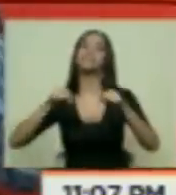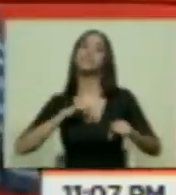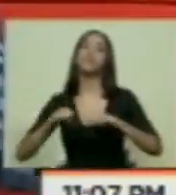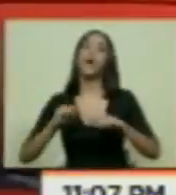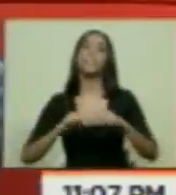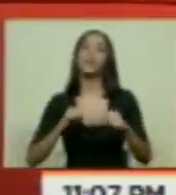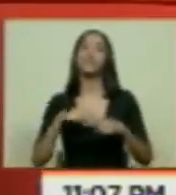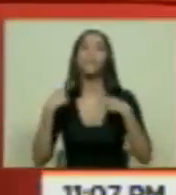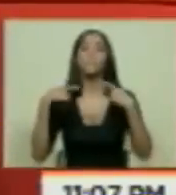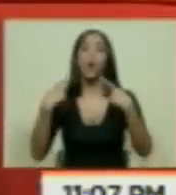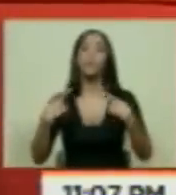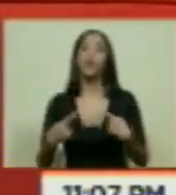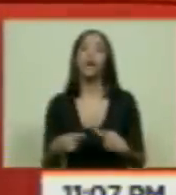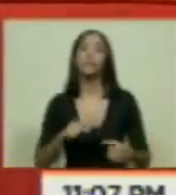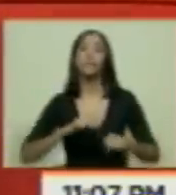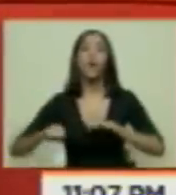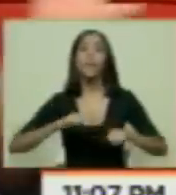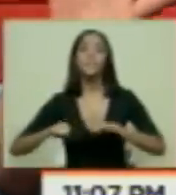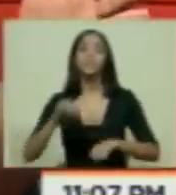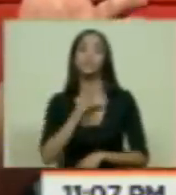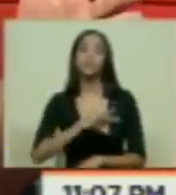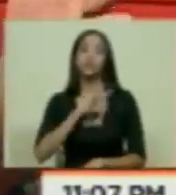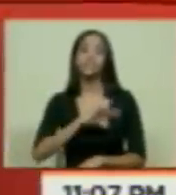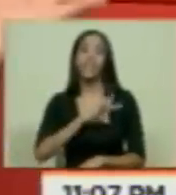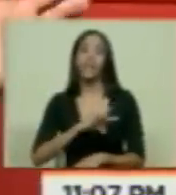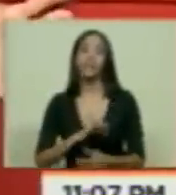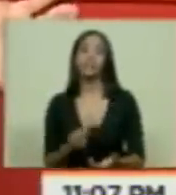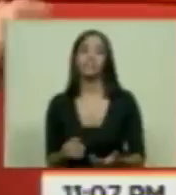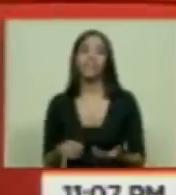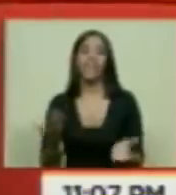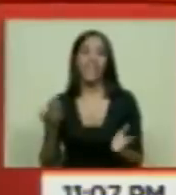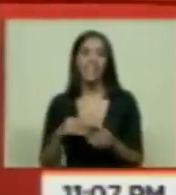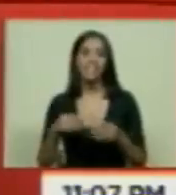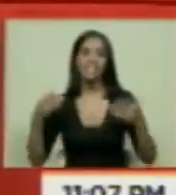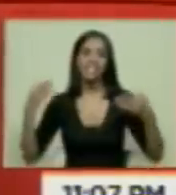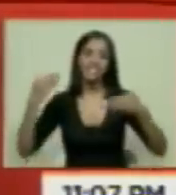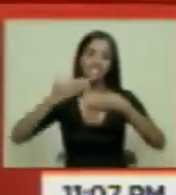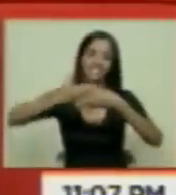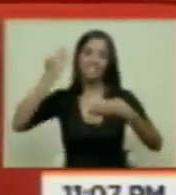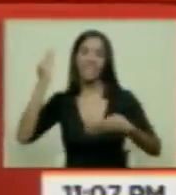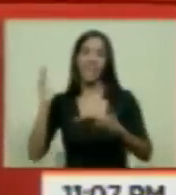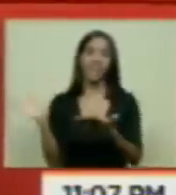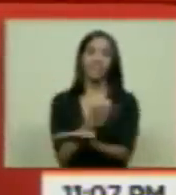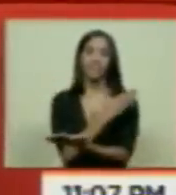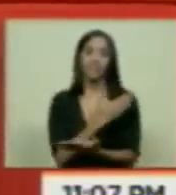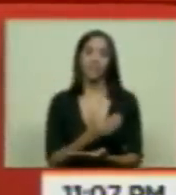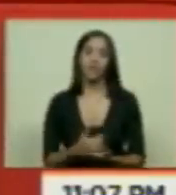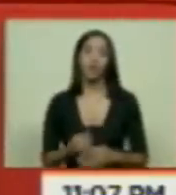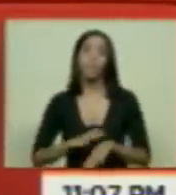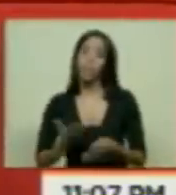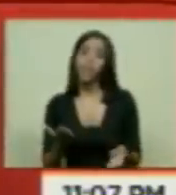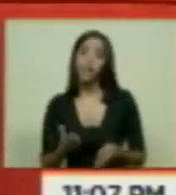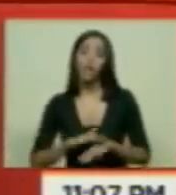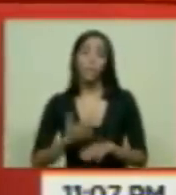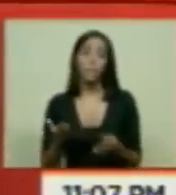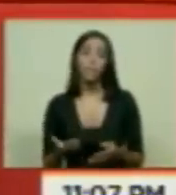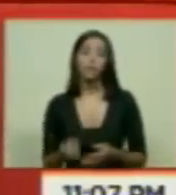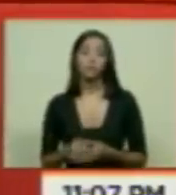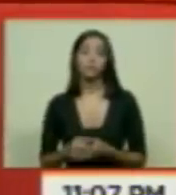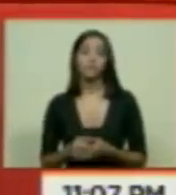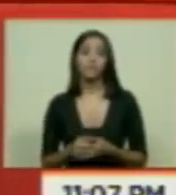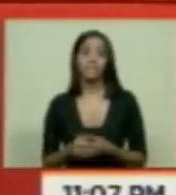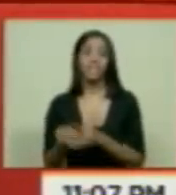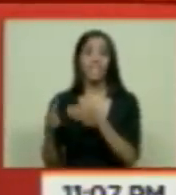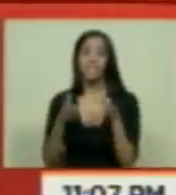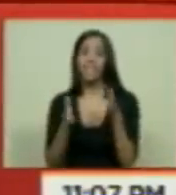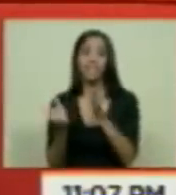movimiento popular, el movimiento social, quitando ese tranque de días. ¿Por qué? Precisamente la situación que es el desvío de